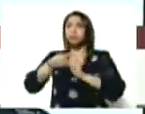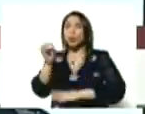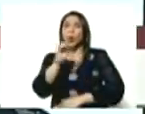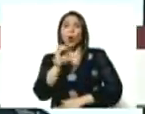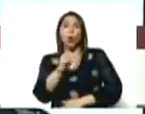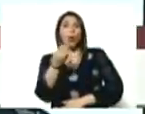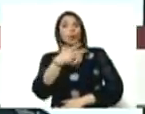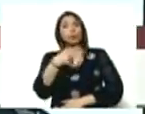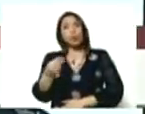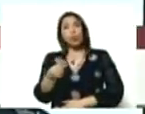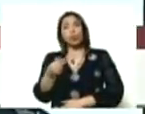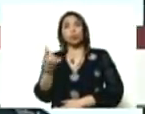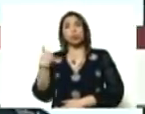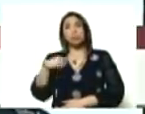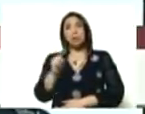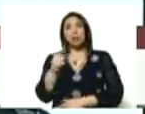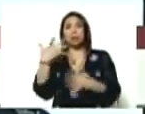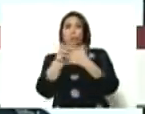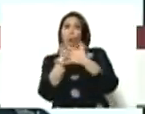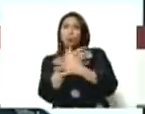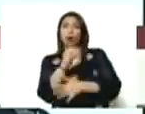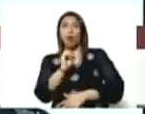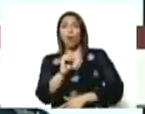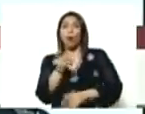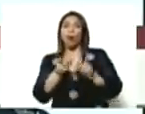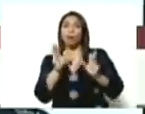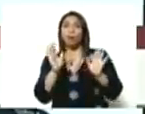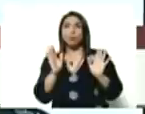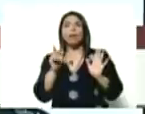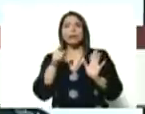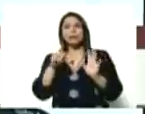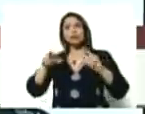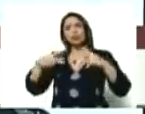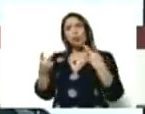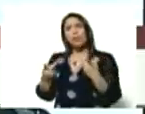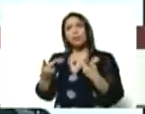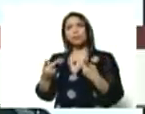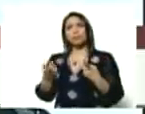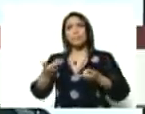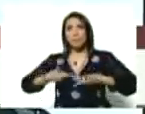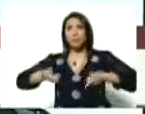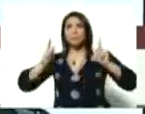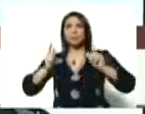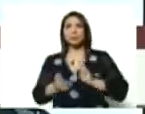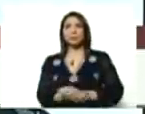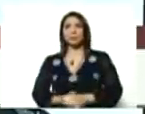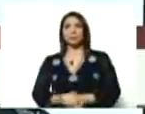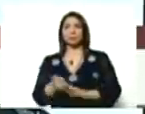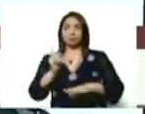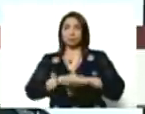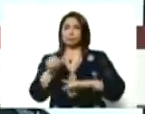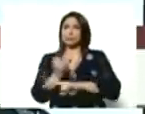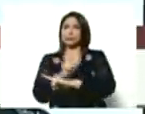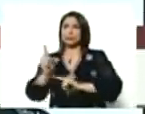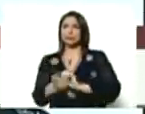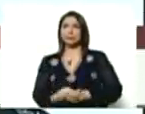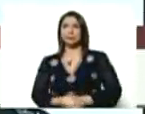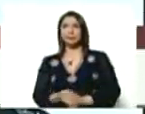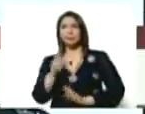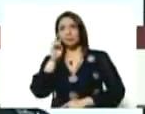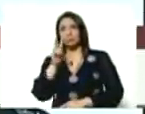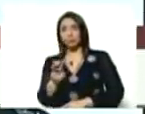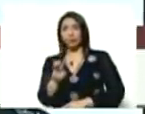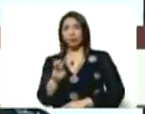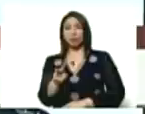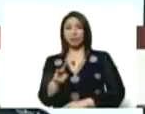que tengan. Será un esquema novedoso que le permitirá en tiempo real ver lo que